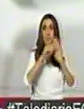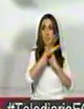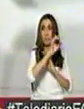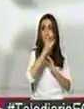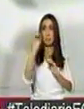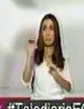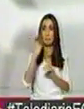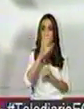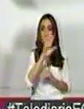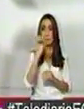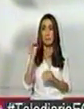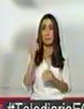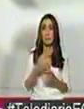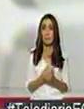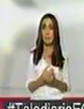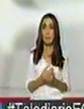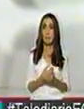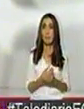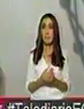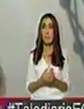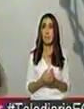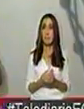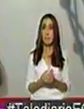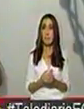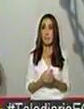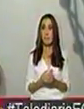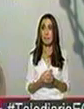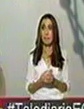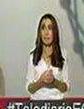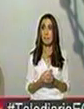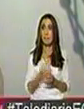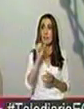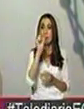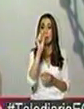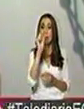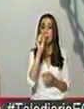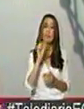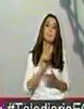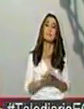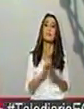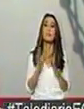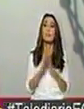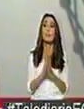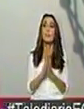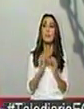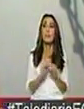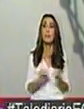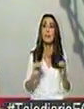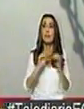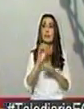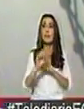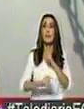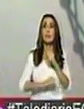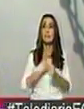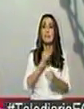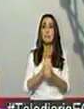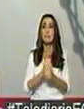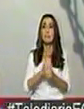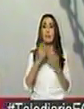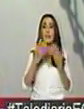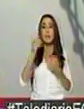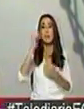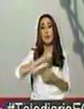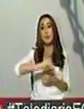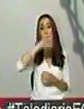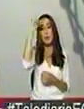buena hora y gracias por estar aquí. Sí, justamente, por favor, que sea un segundito nada más, que también por año de que nosotros hemos sido